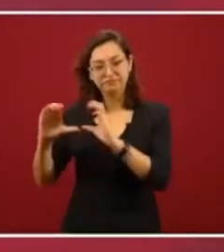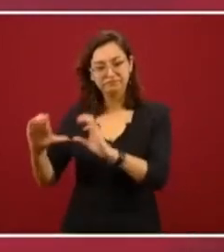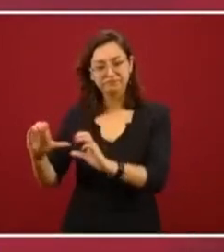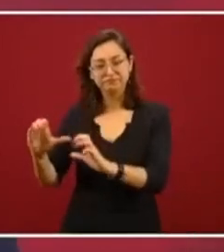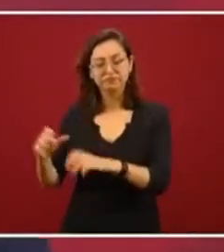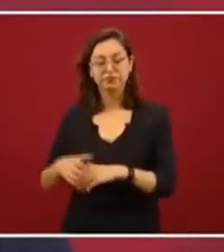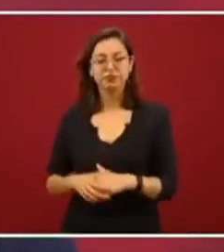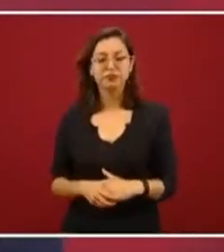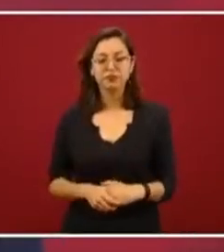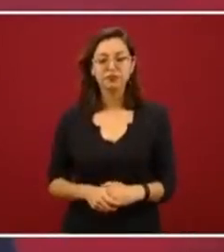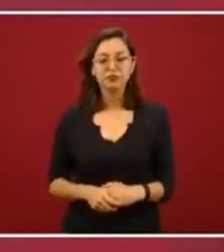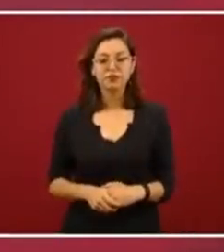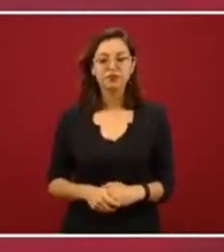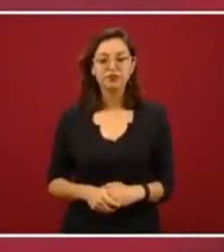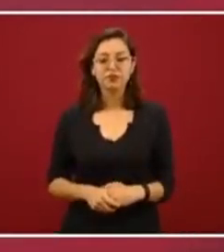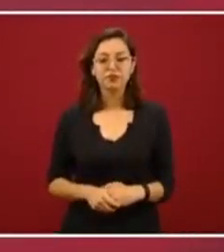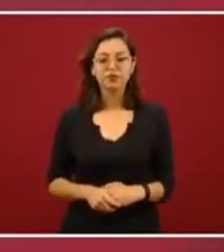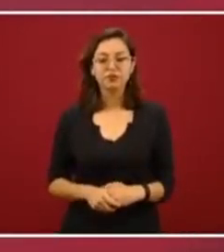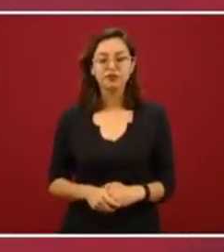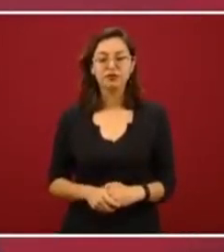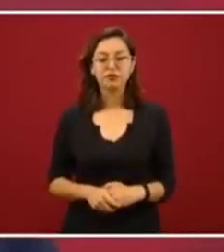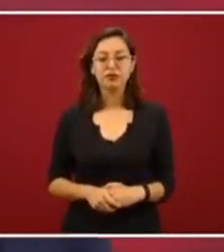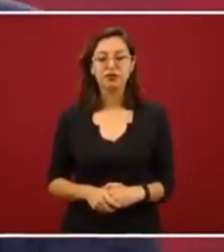Tenemos por eso